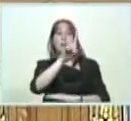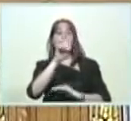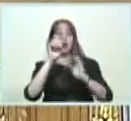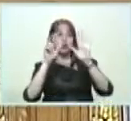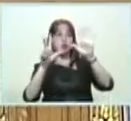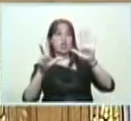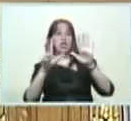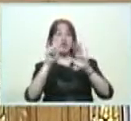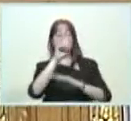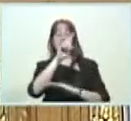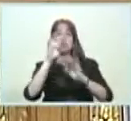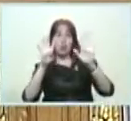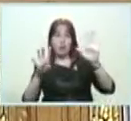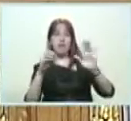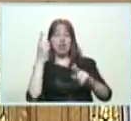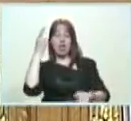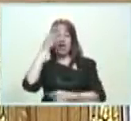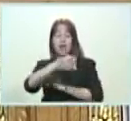por decreto constituyente